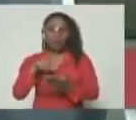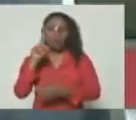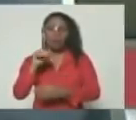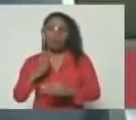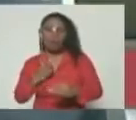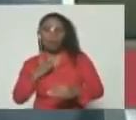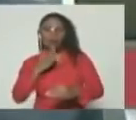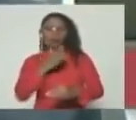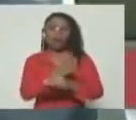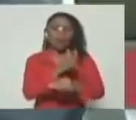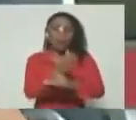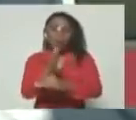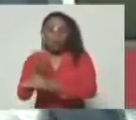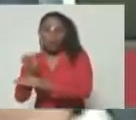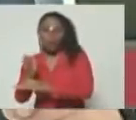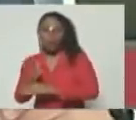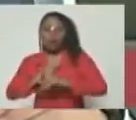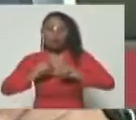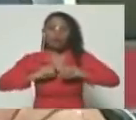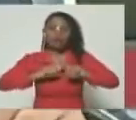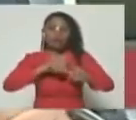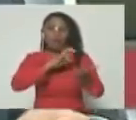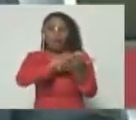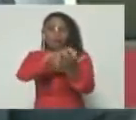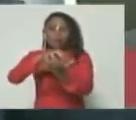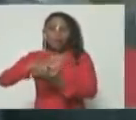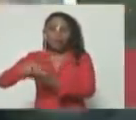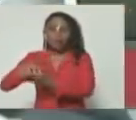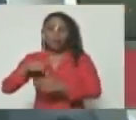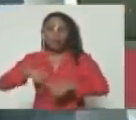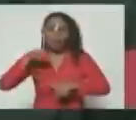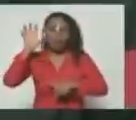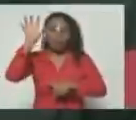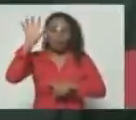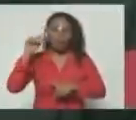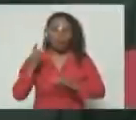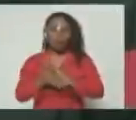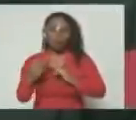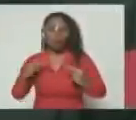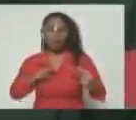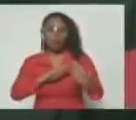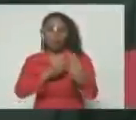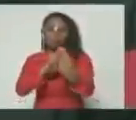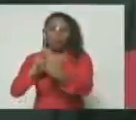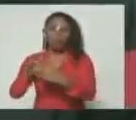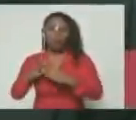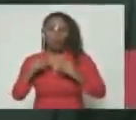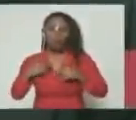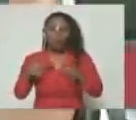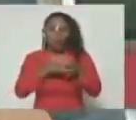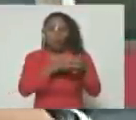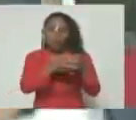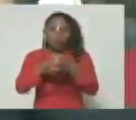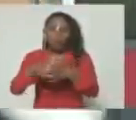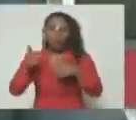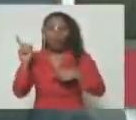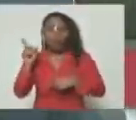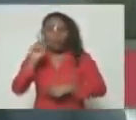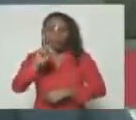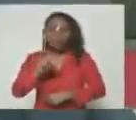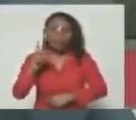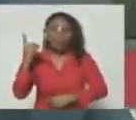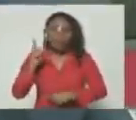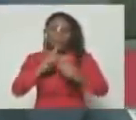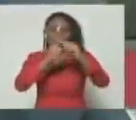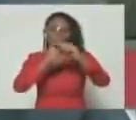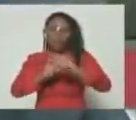hasta diversos estados del país y que haya tenido encuentros con todos los sectores que a bien tuvieron